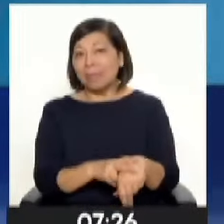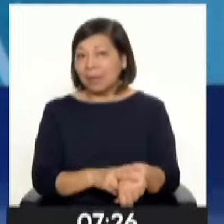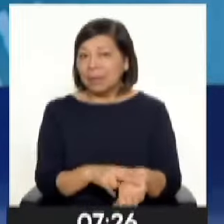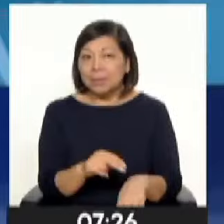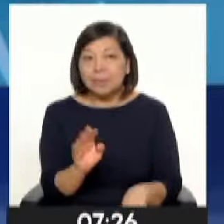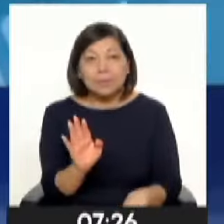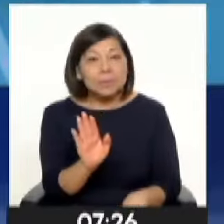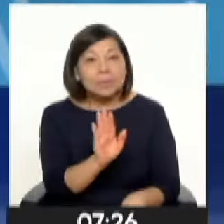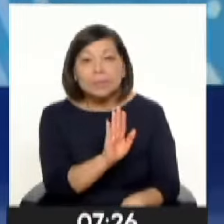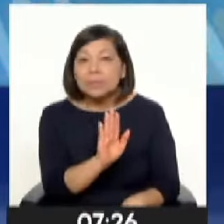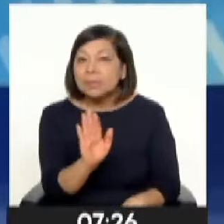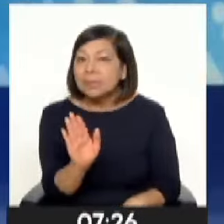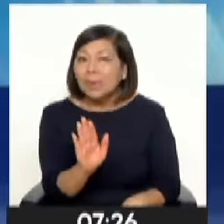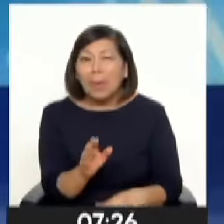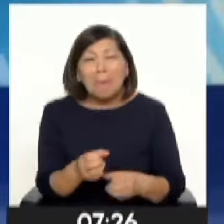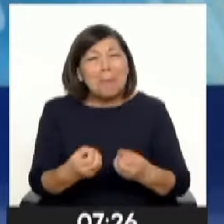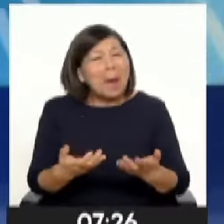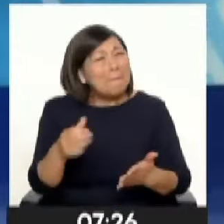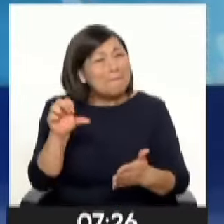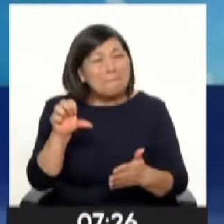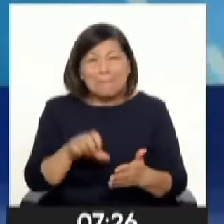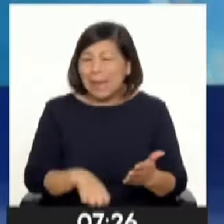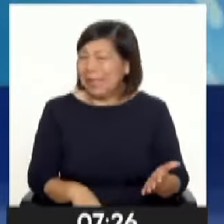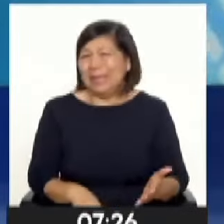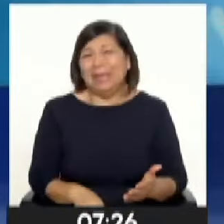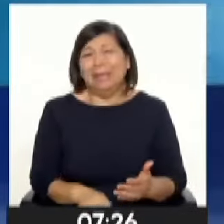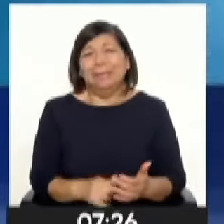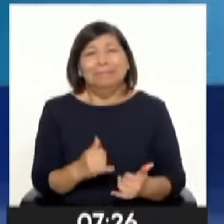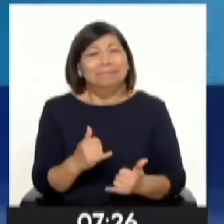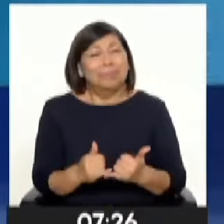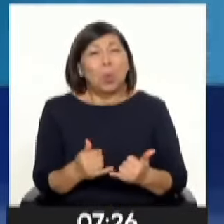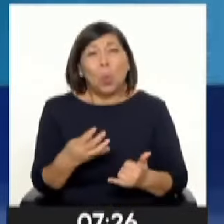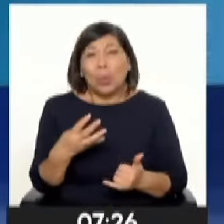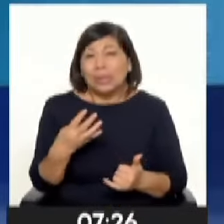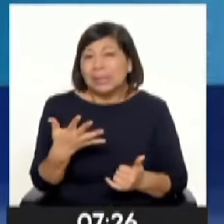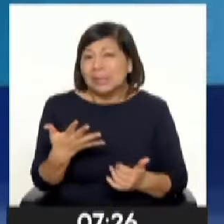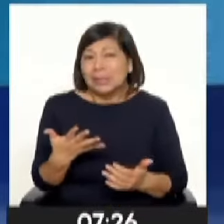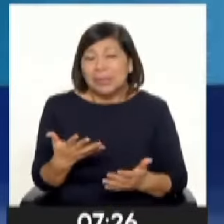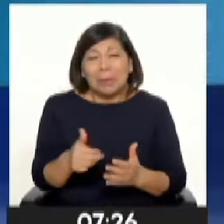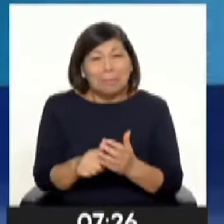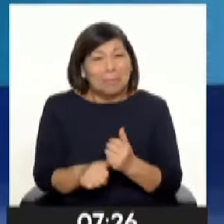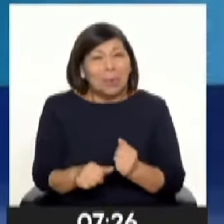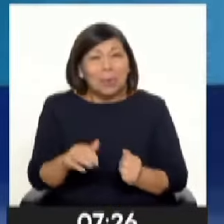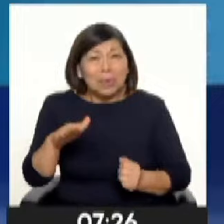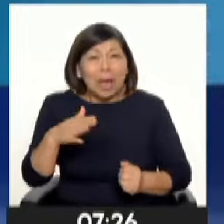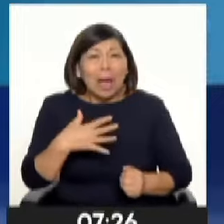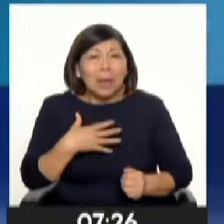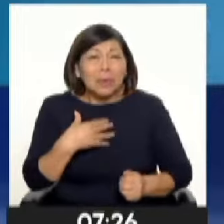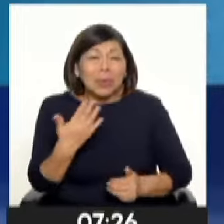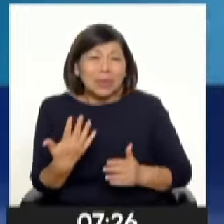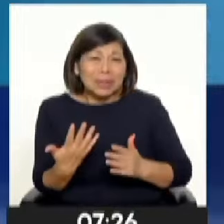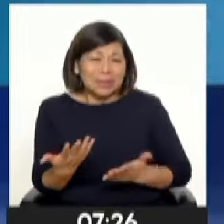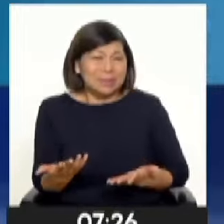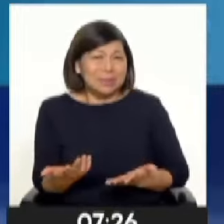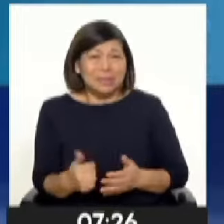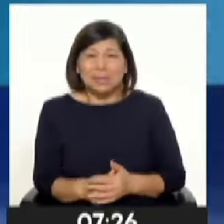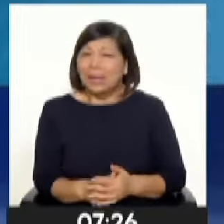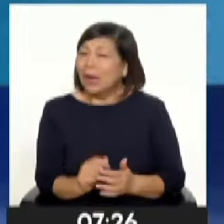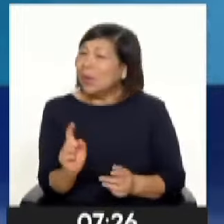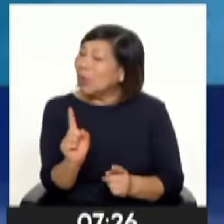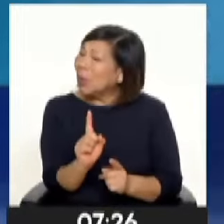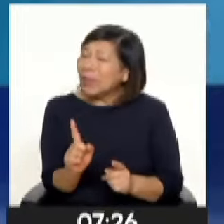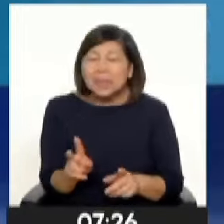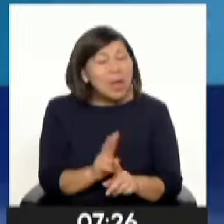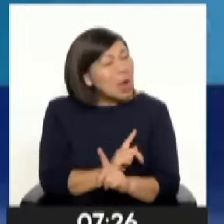violaciones, pues va a haber agresión y vamos a terminar con 4 o 5 legrados en niñas de 15 años. Esto es real, esto no